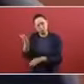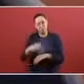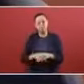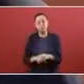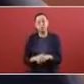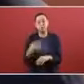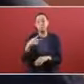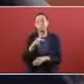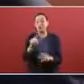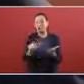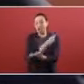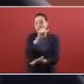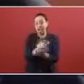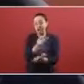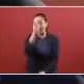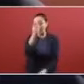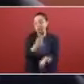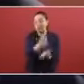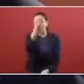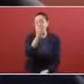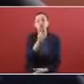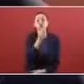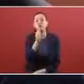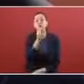apruebe, ya estamos cumpliendo.